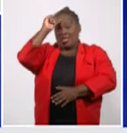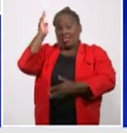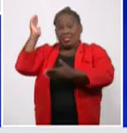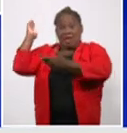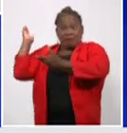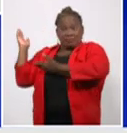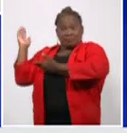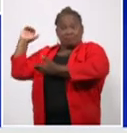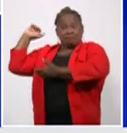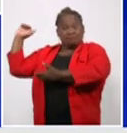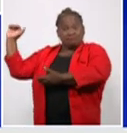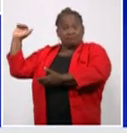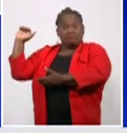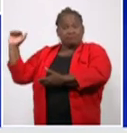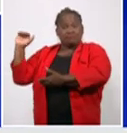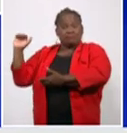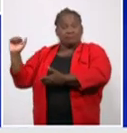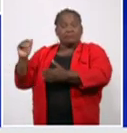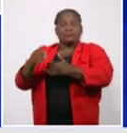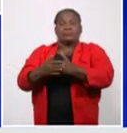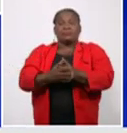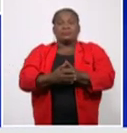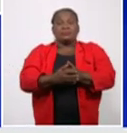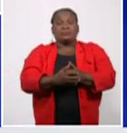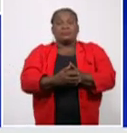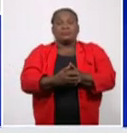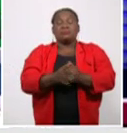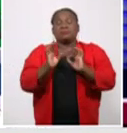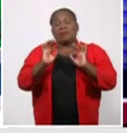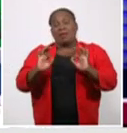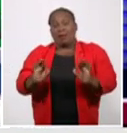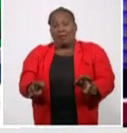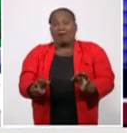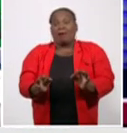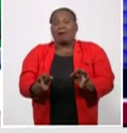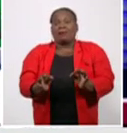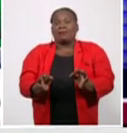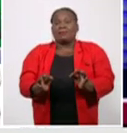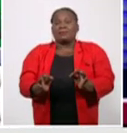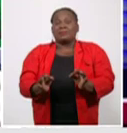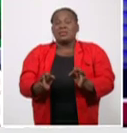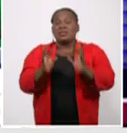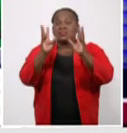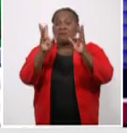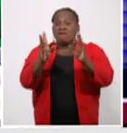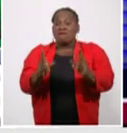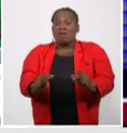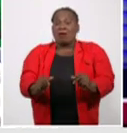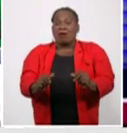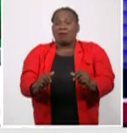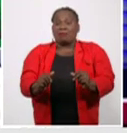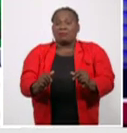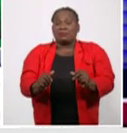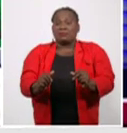Unido de Gran Bretaña. Realmente las cifras no